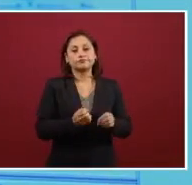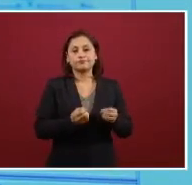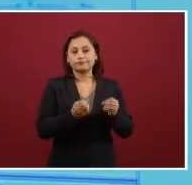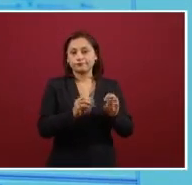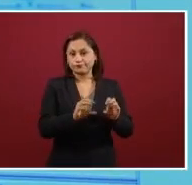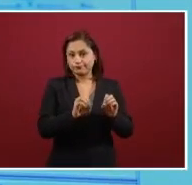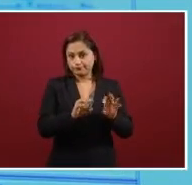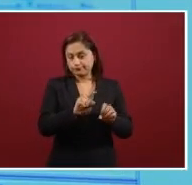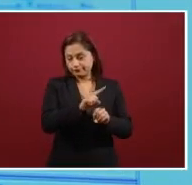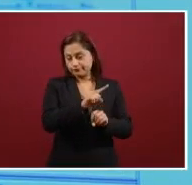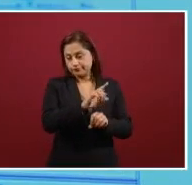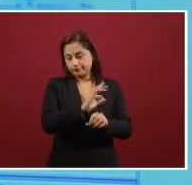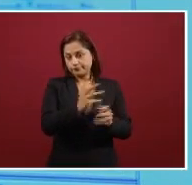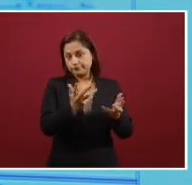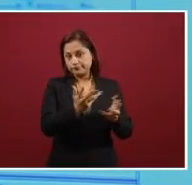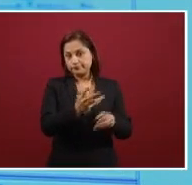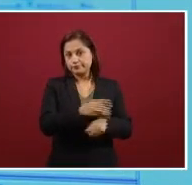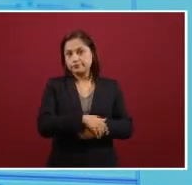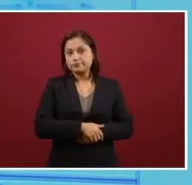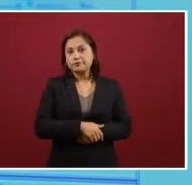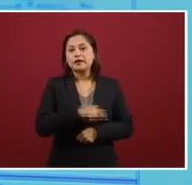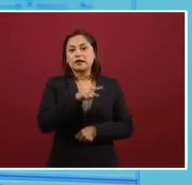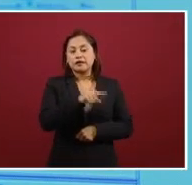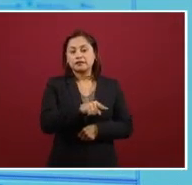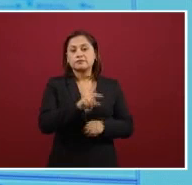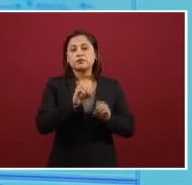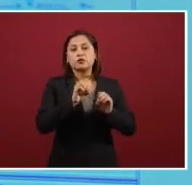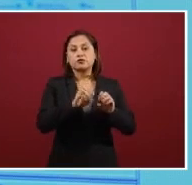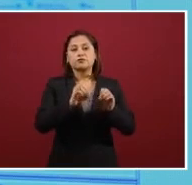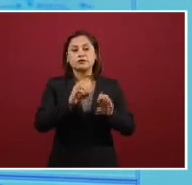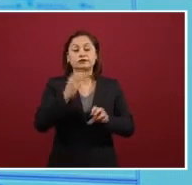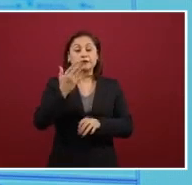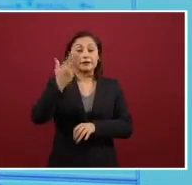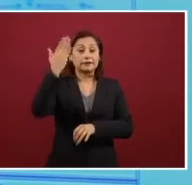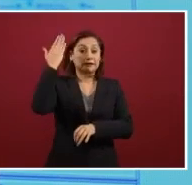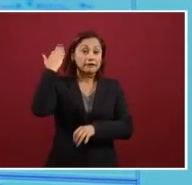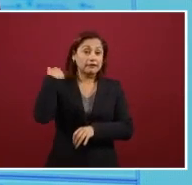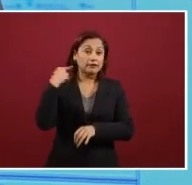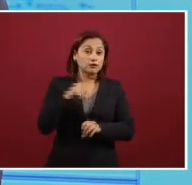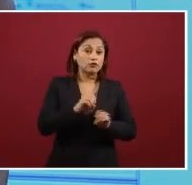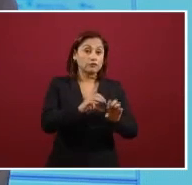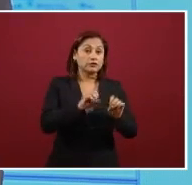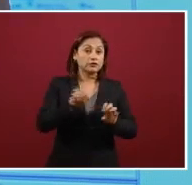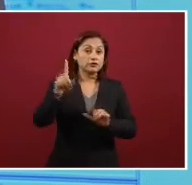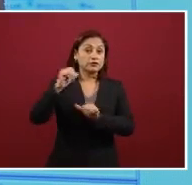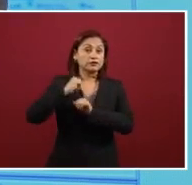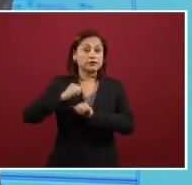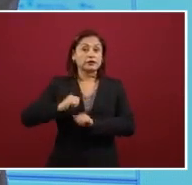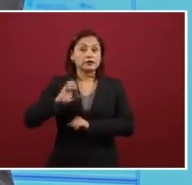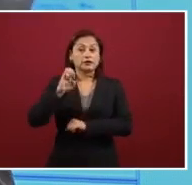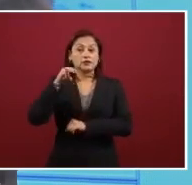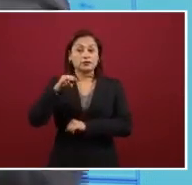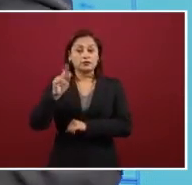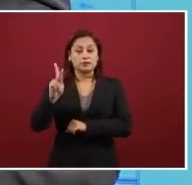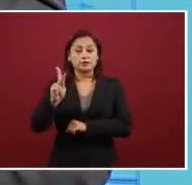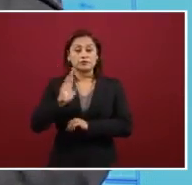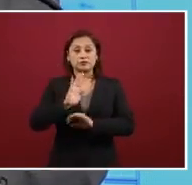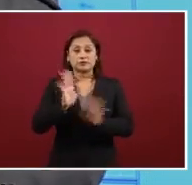era la oficina del Estado Mayor, para no